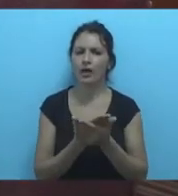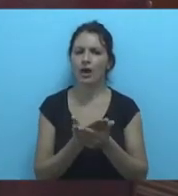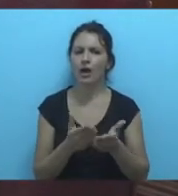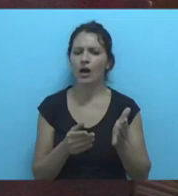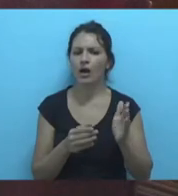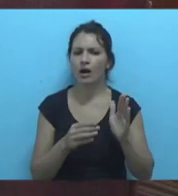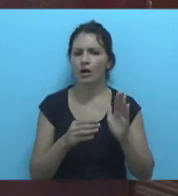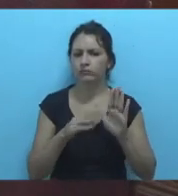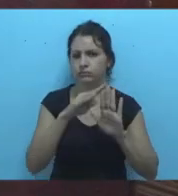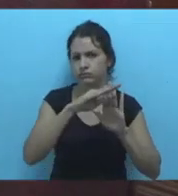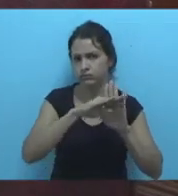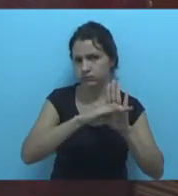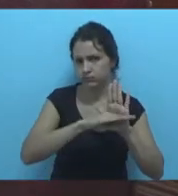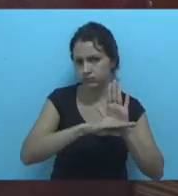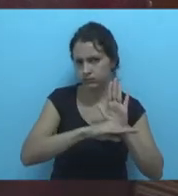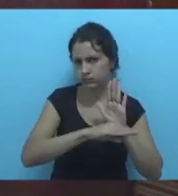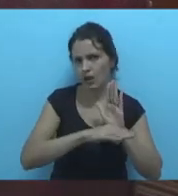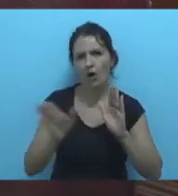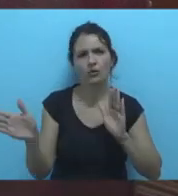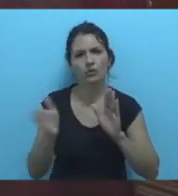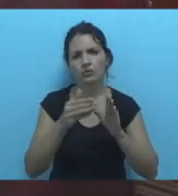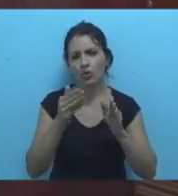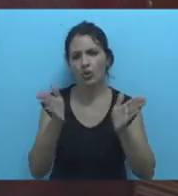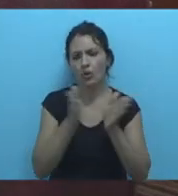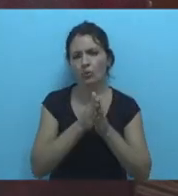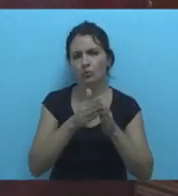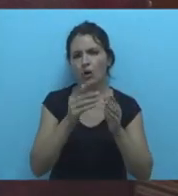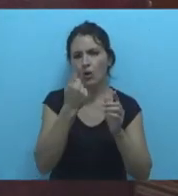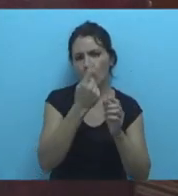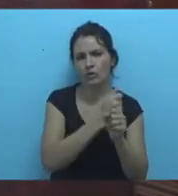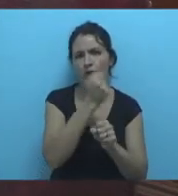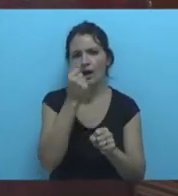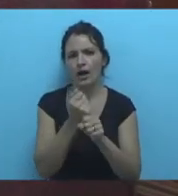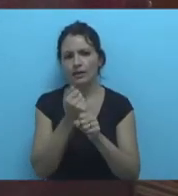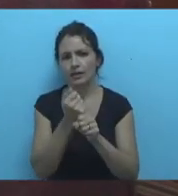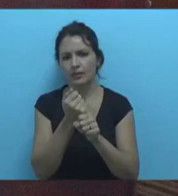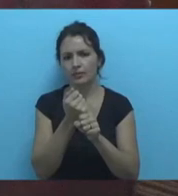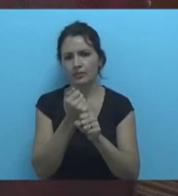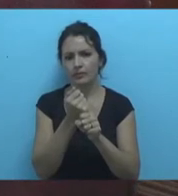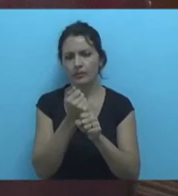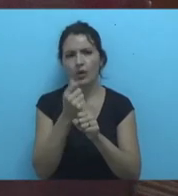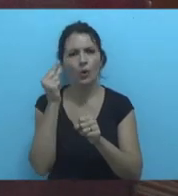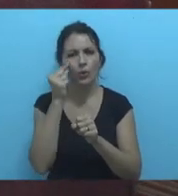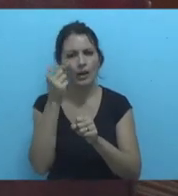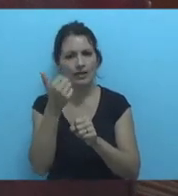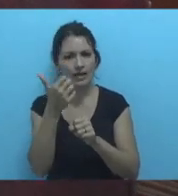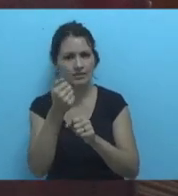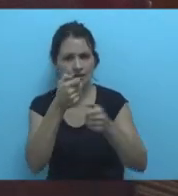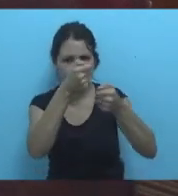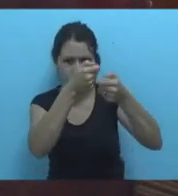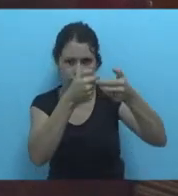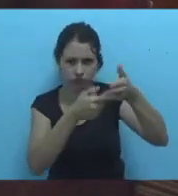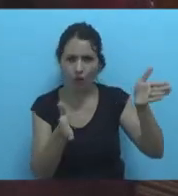conjunto los dictámenes que figuran en el orden del día del asunto 1 hasta el asunto número 46.